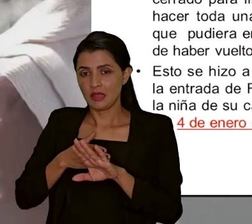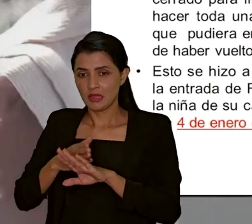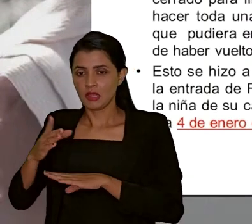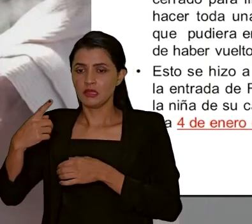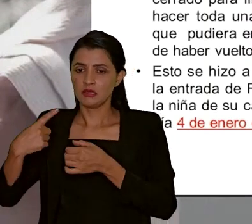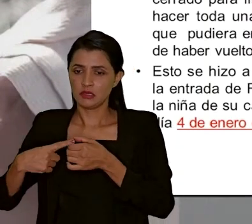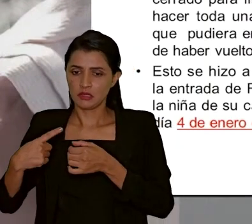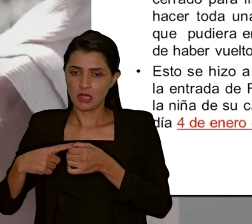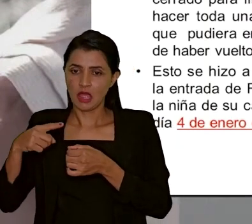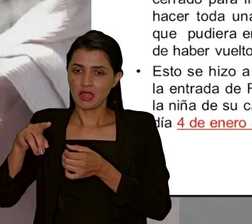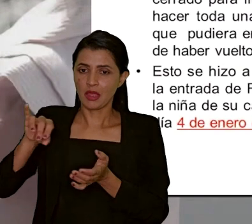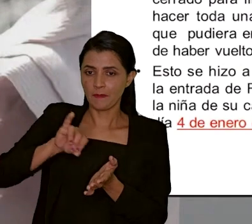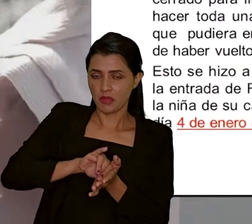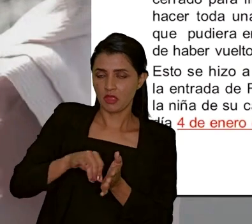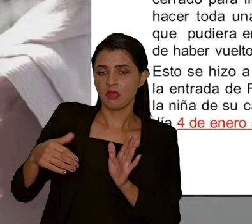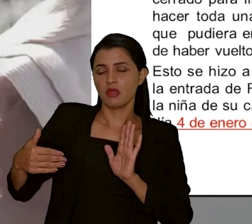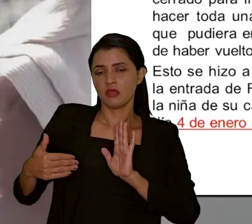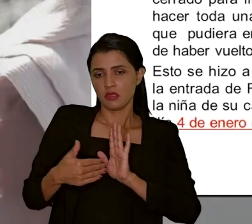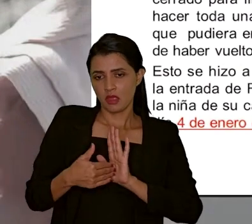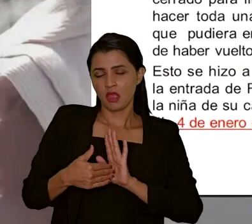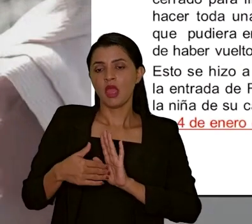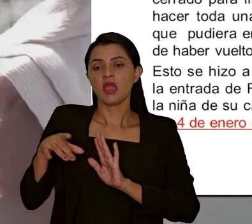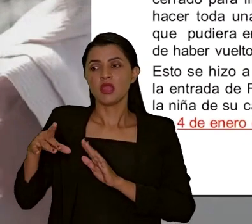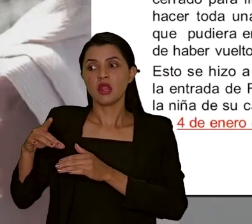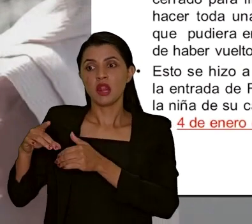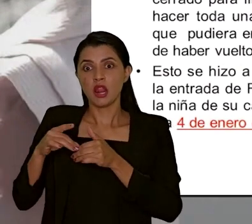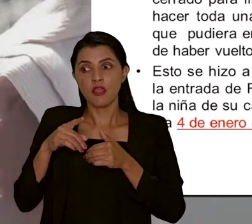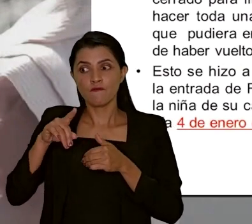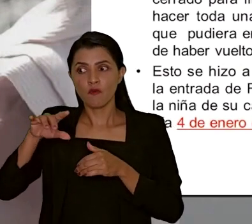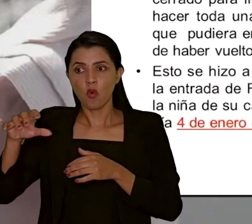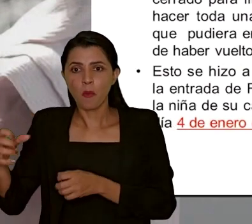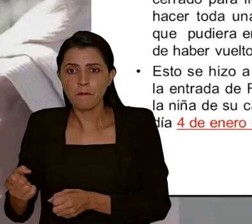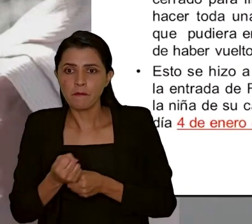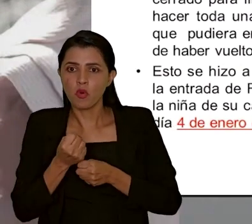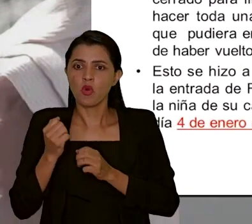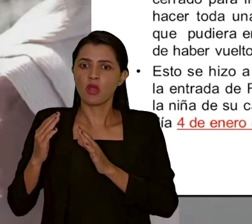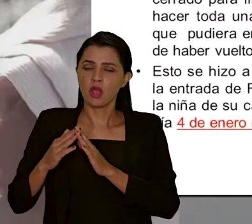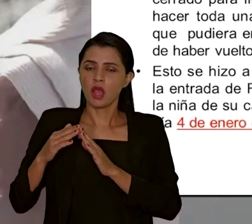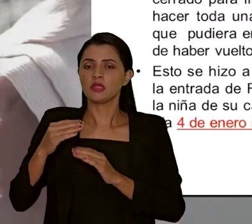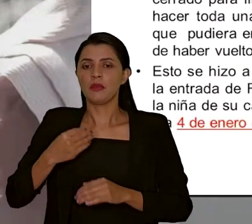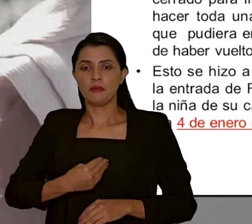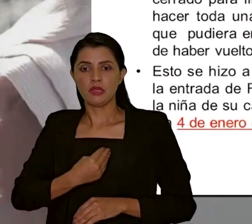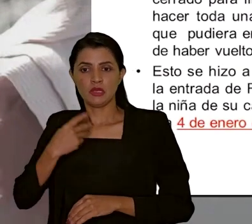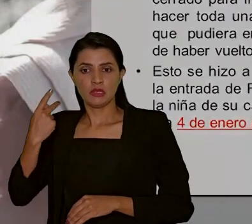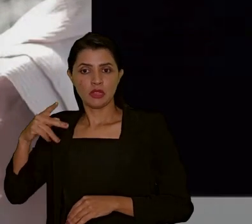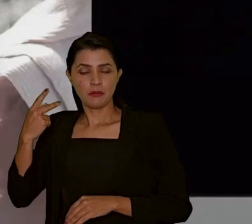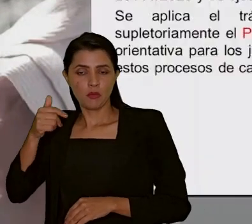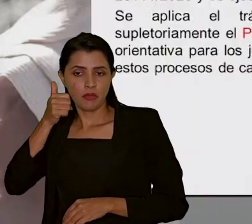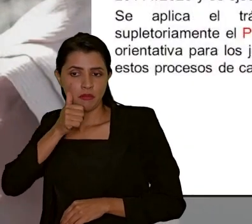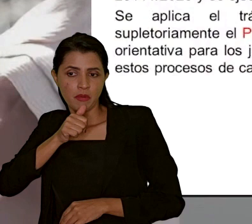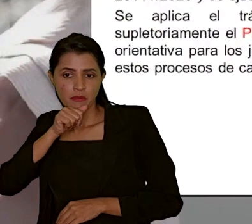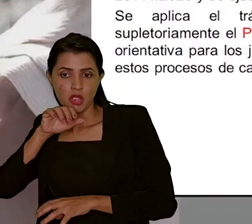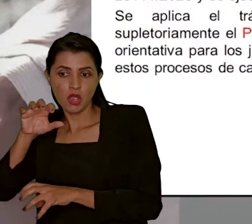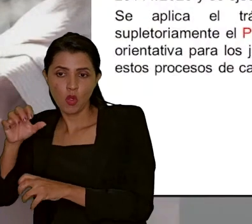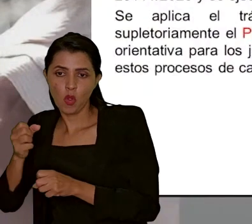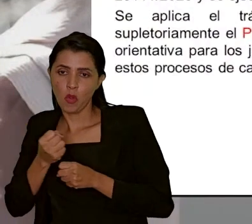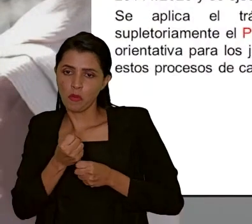y se retiró a la niña de su casa en presencia de la progenitora el día 4 de enero de